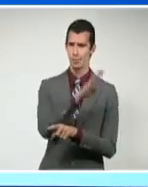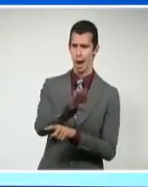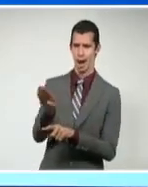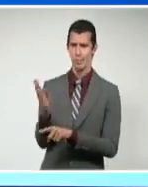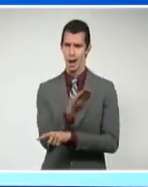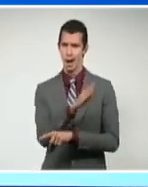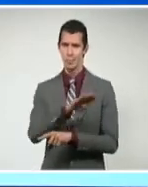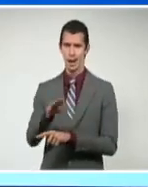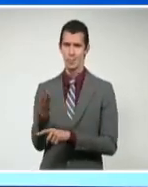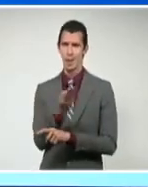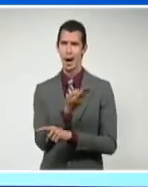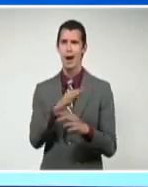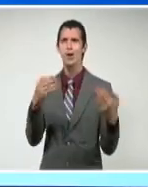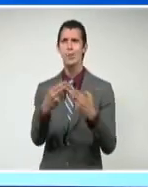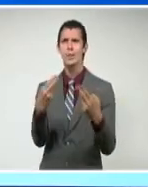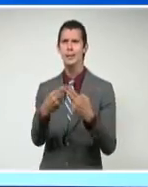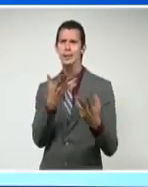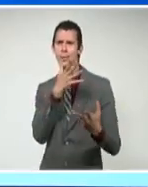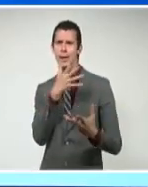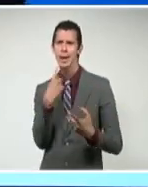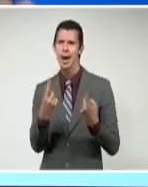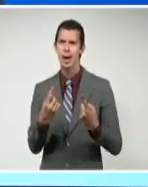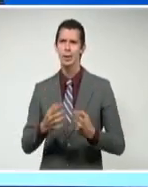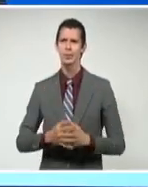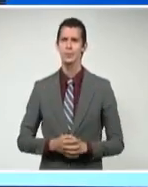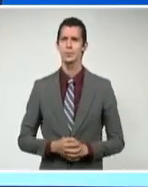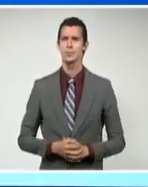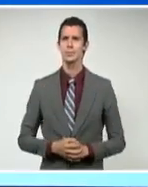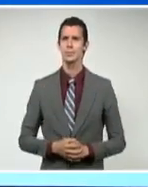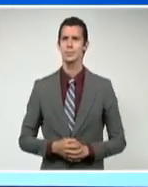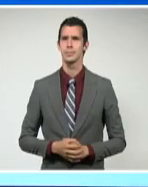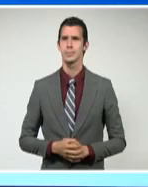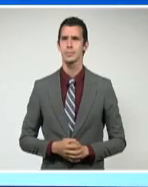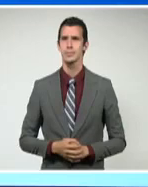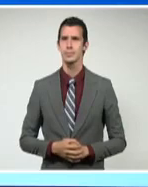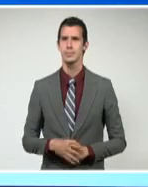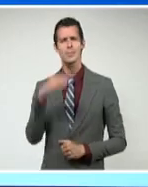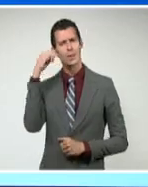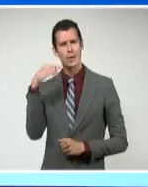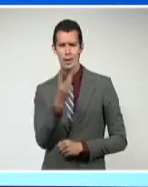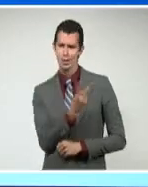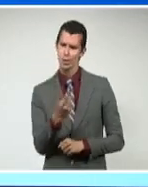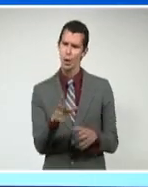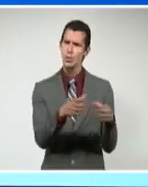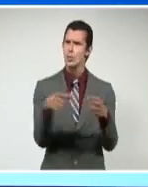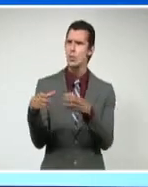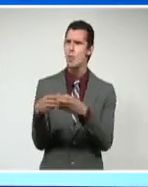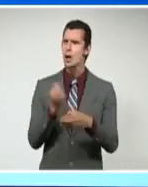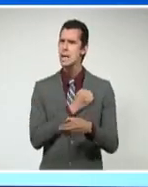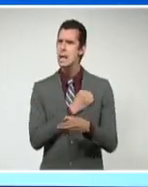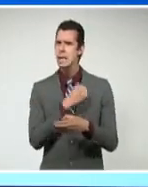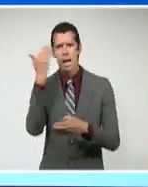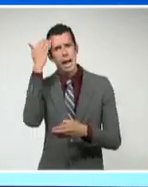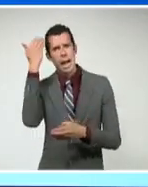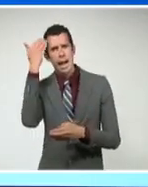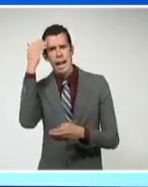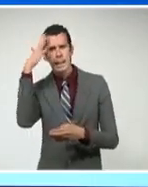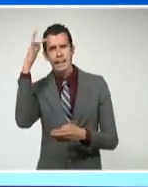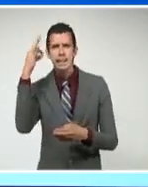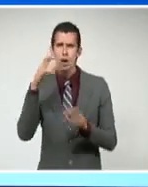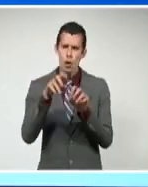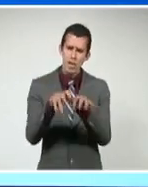la Constitución? Bueno, ahora están moviéndose hacia los medios de lucha no violenta, están estudiando un poco más. Temas sobre los que ya hemos hablado